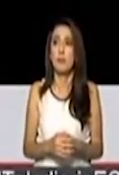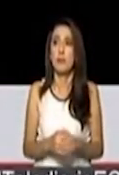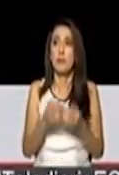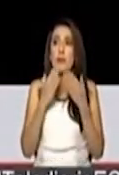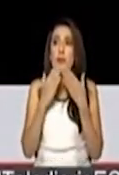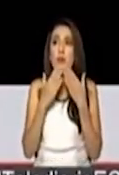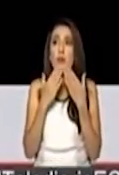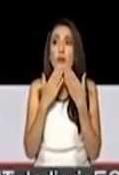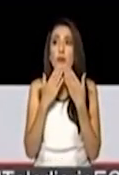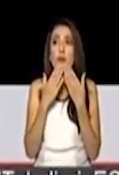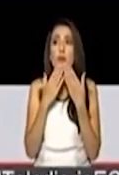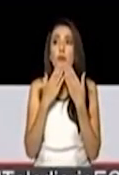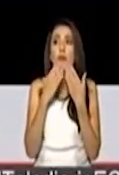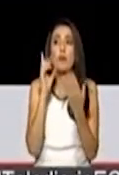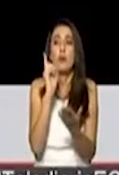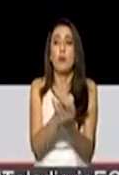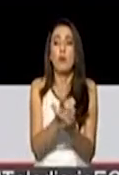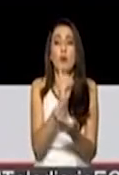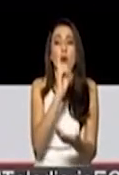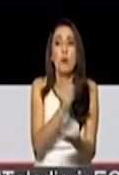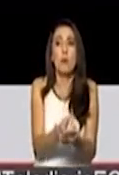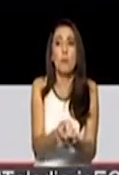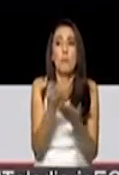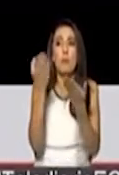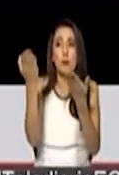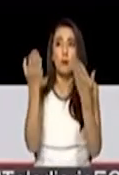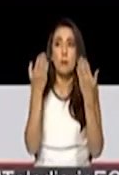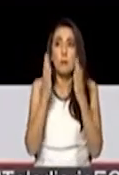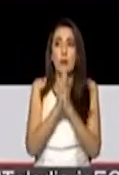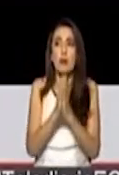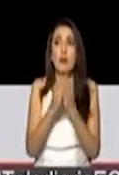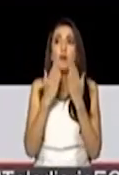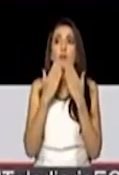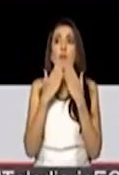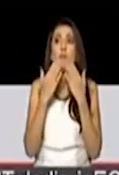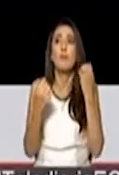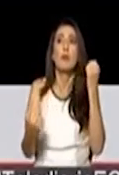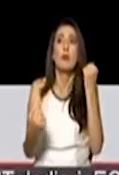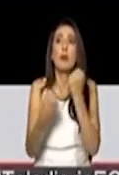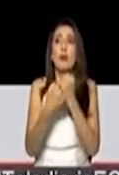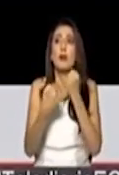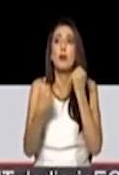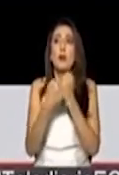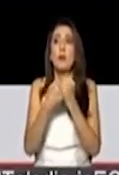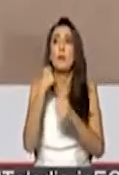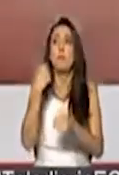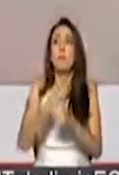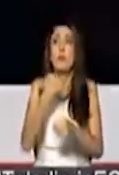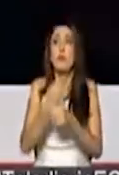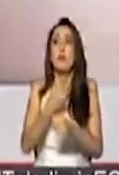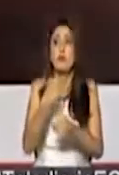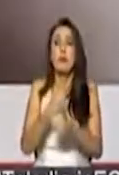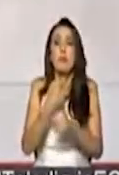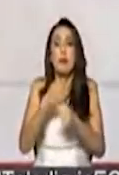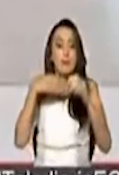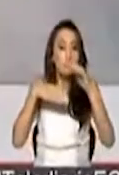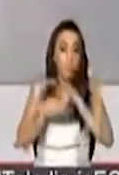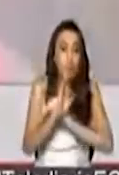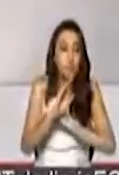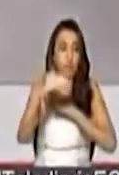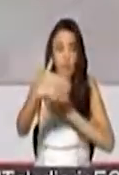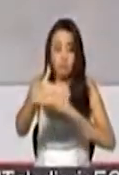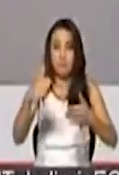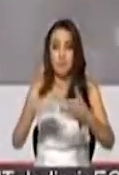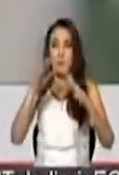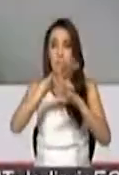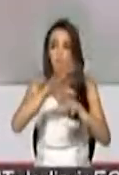reciben órdenes para desinflar las llantas de un camión. Le reclaman por haber ido a trabajar. Ingresaron de forma violenta a las florícolas.